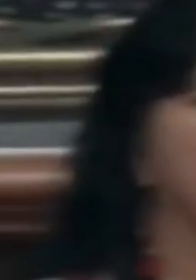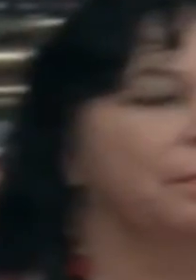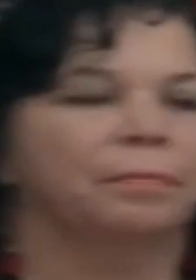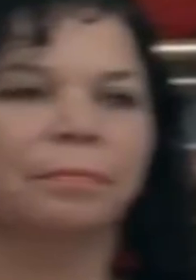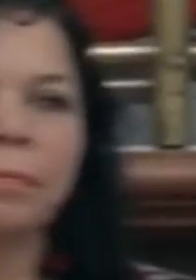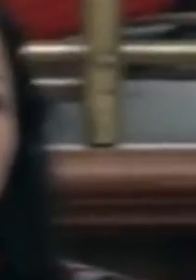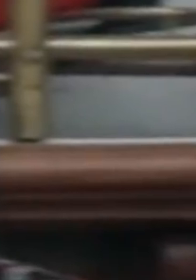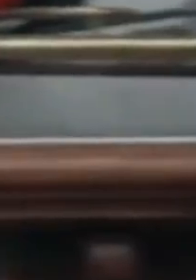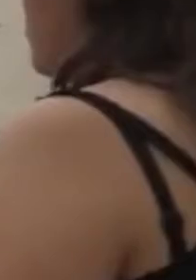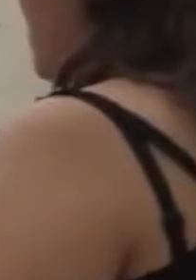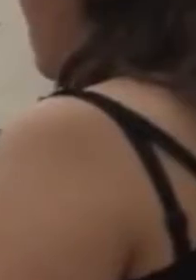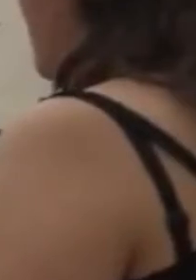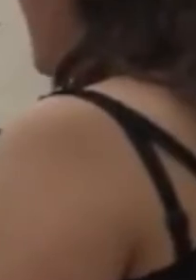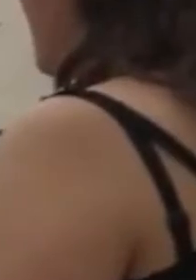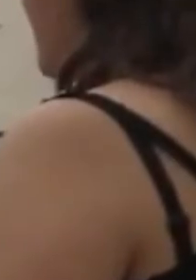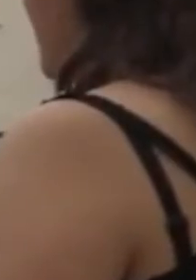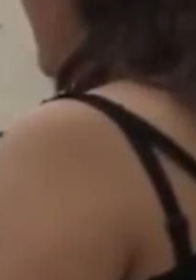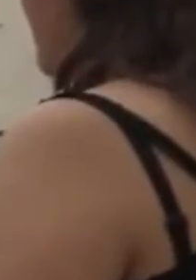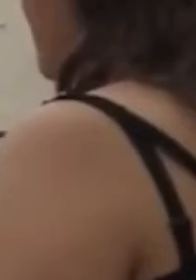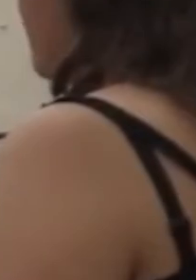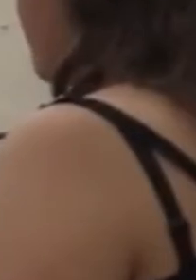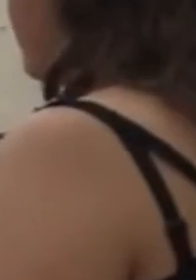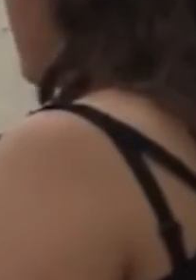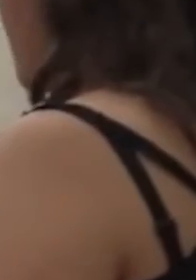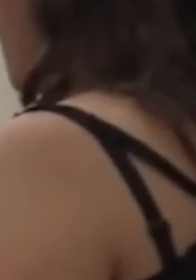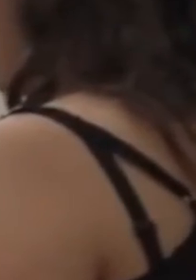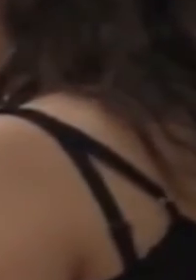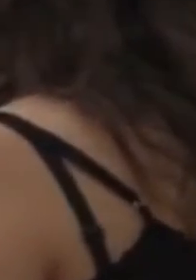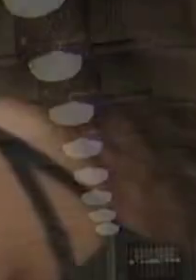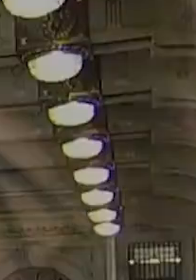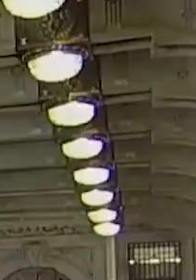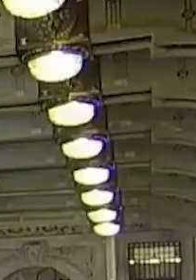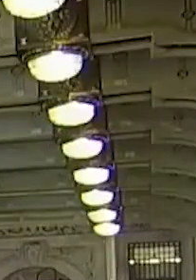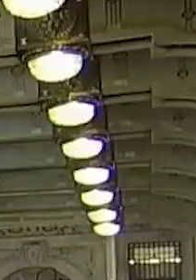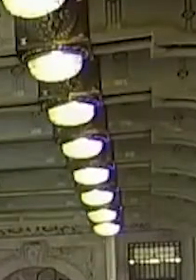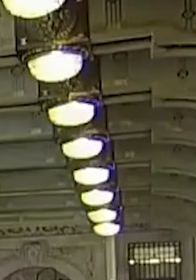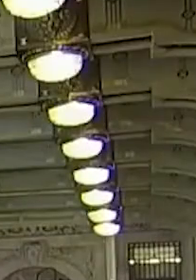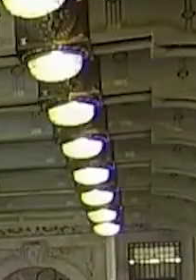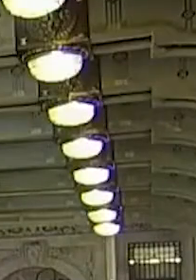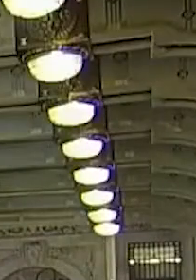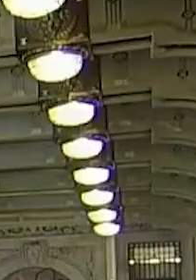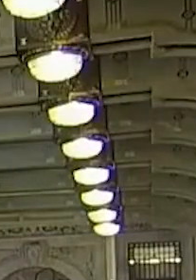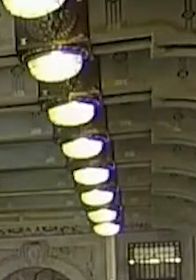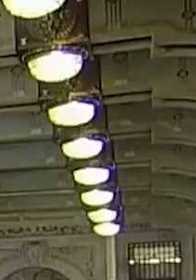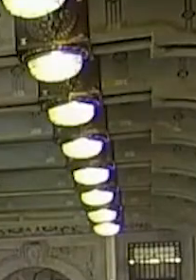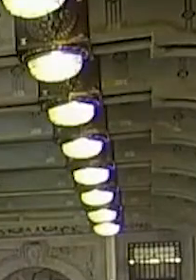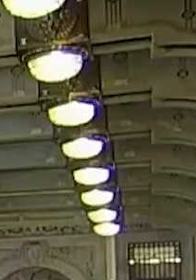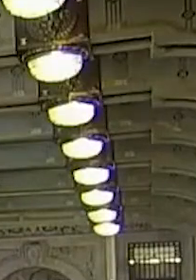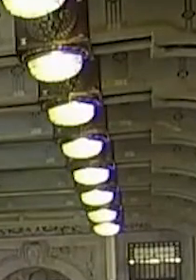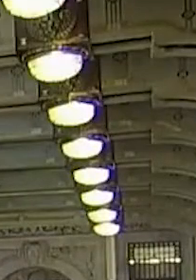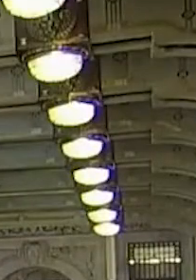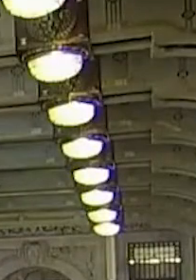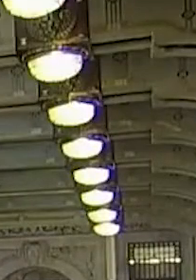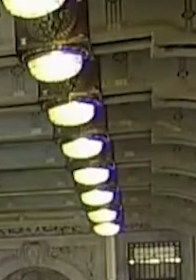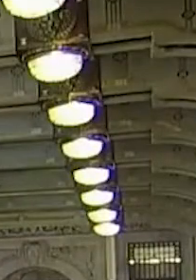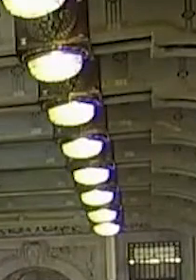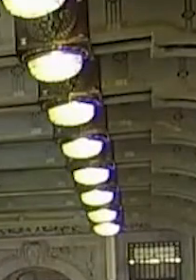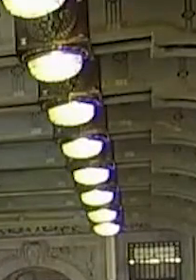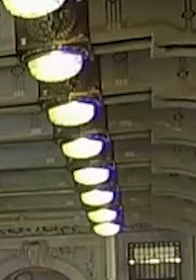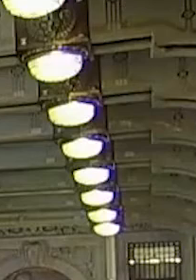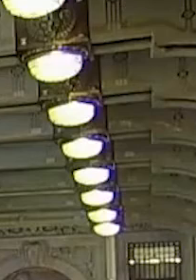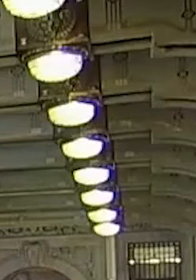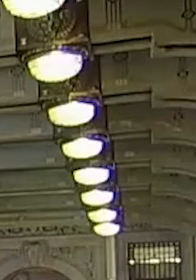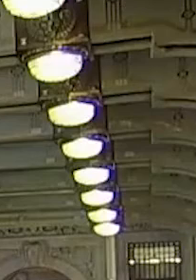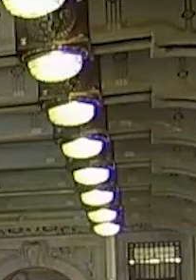productiva y económica y vivir en paz y sin miedo. Como ustedes saben, este gobierno representa a todos,